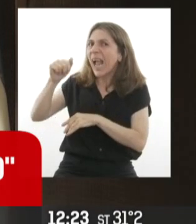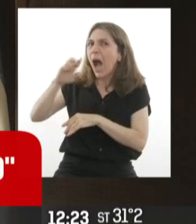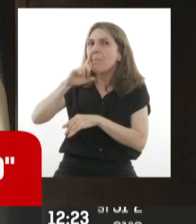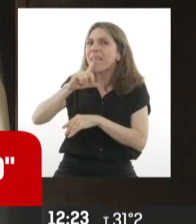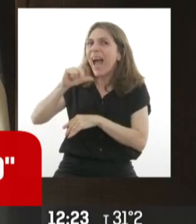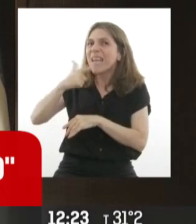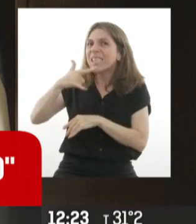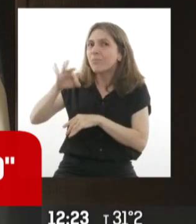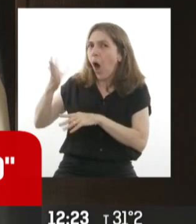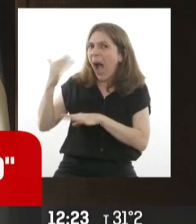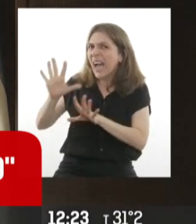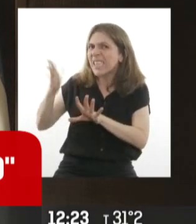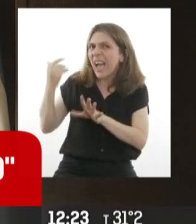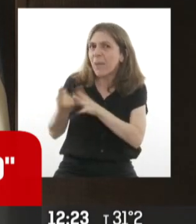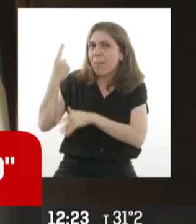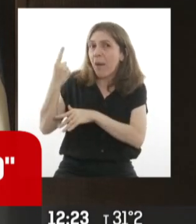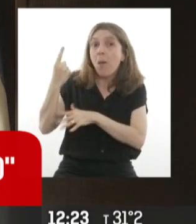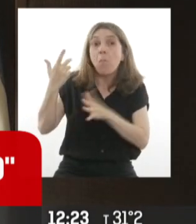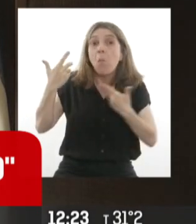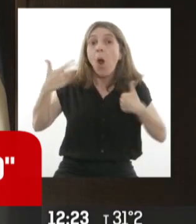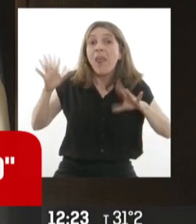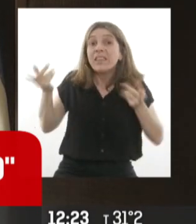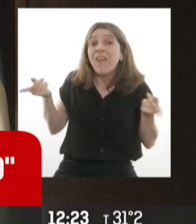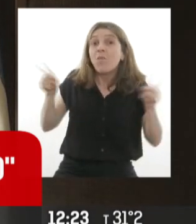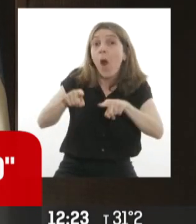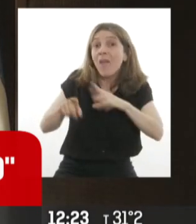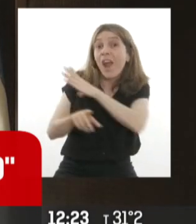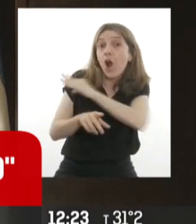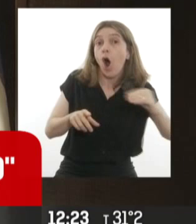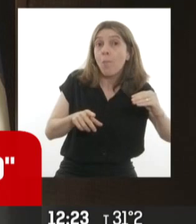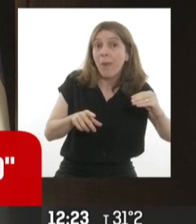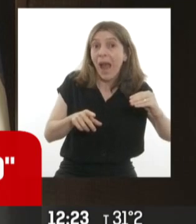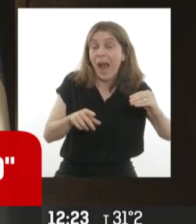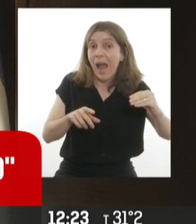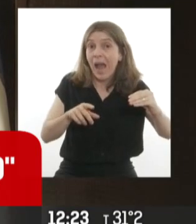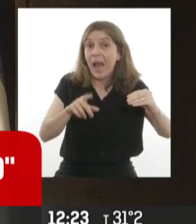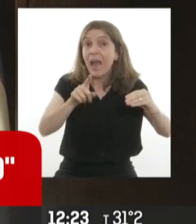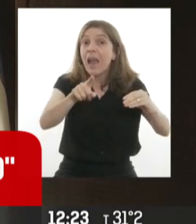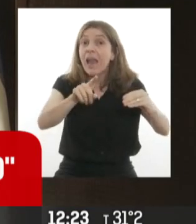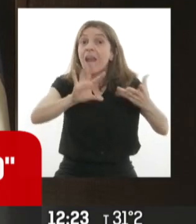esas mismas lógicas e ir desterrando la lógica de la especulación